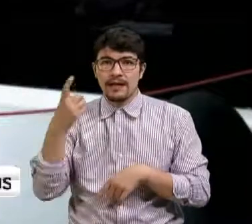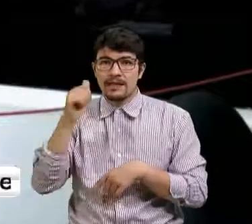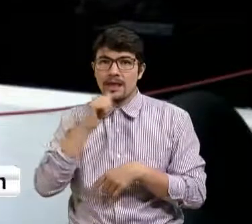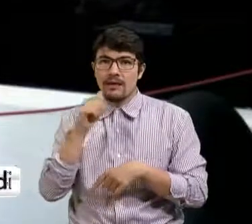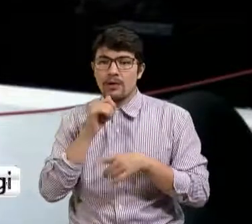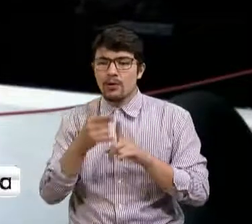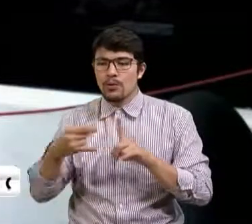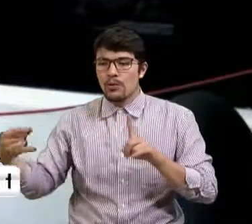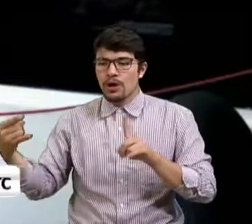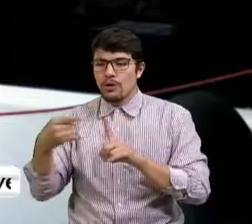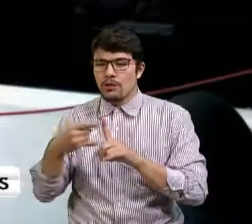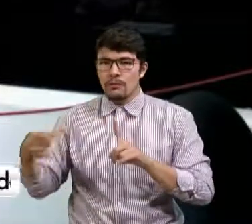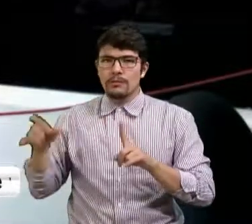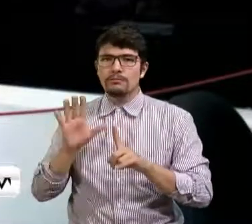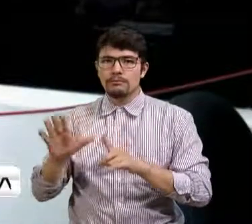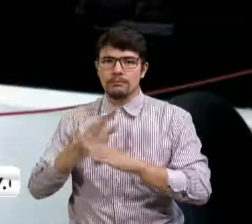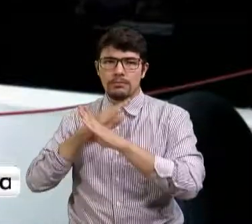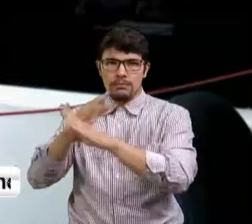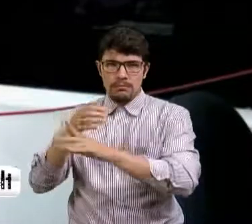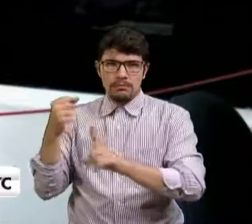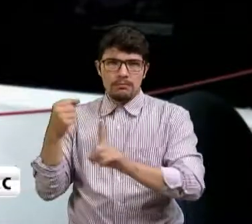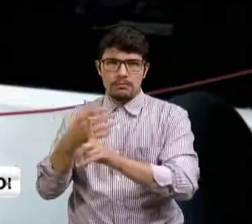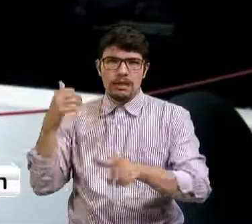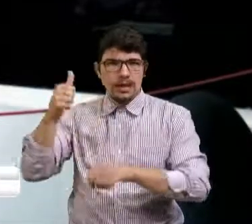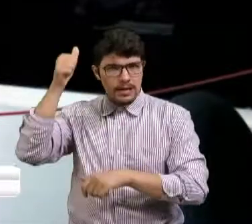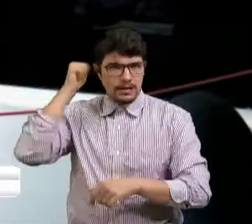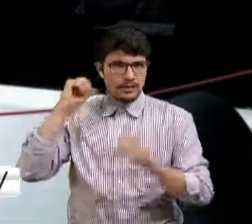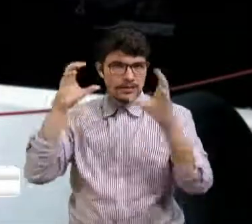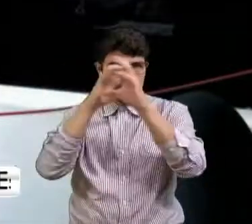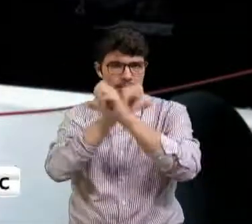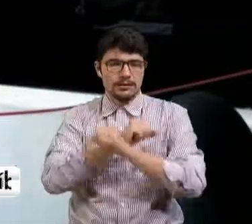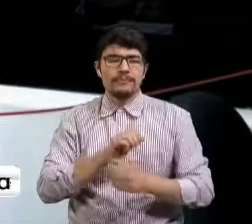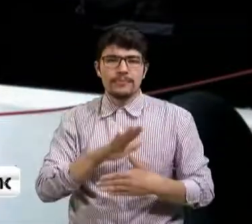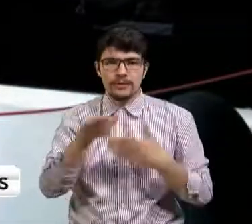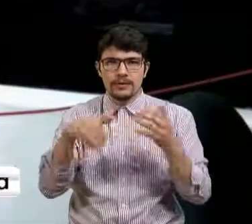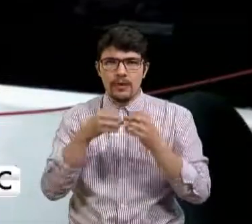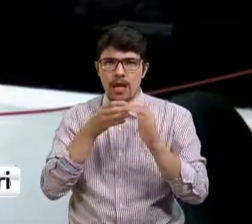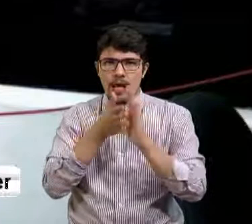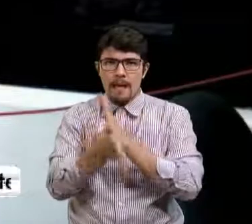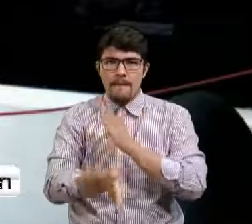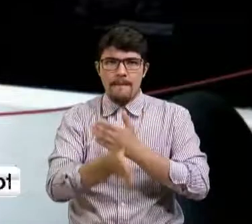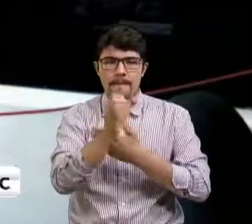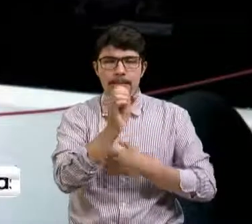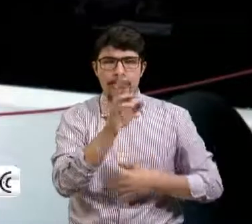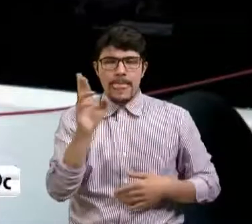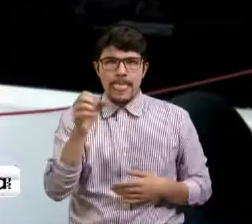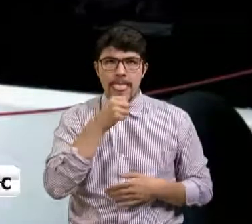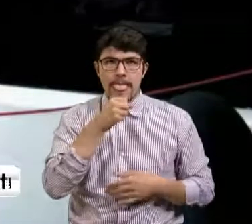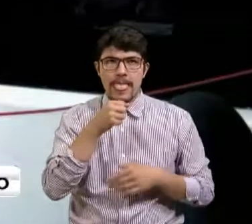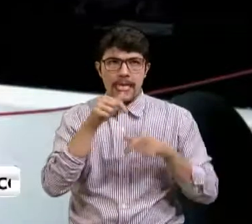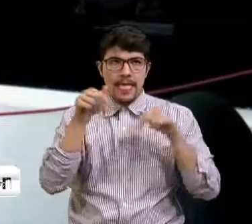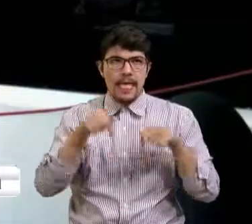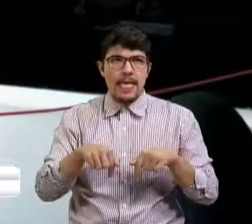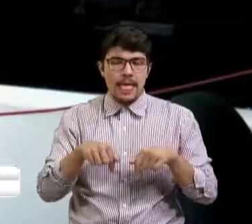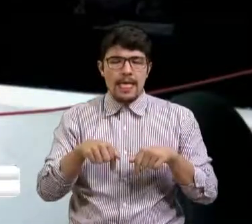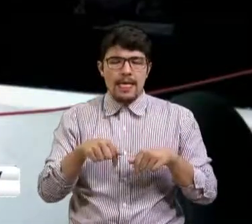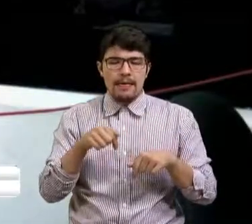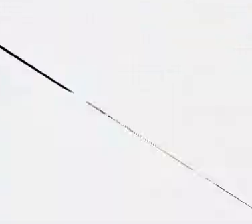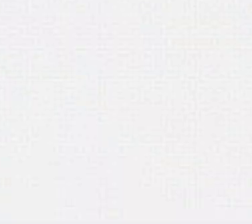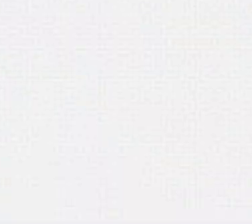para que eso no se produzcan accidentes como los ocurridos en el día de ayer con la cámara de alexander pavón este fue un informe para abrir noticias de